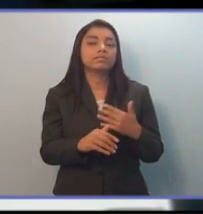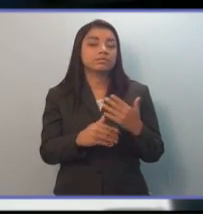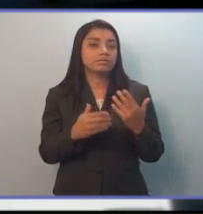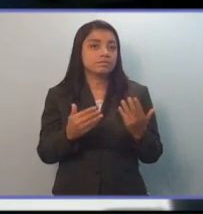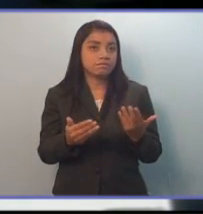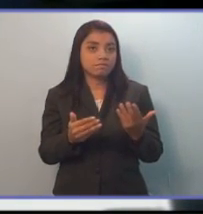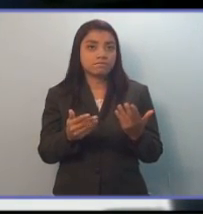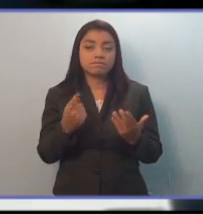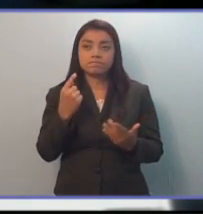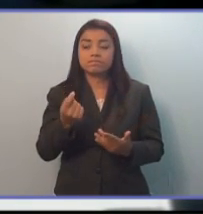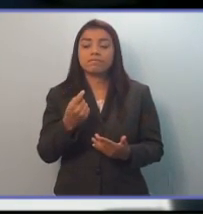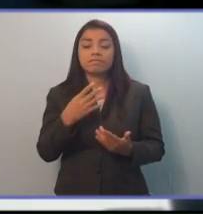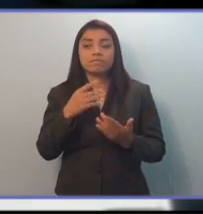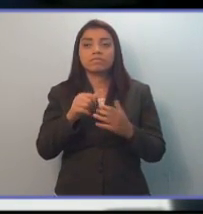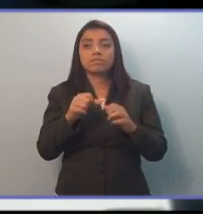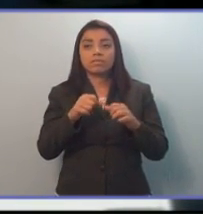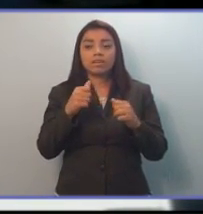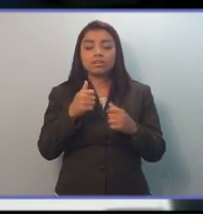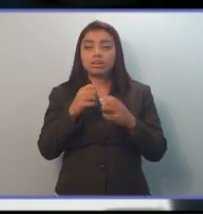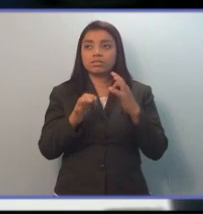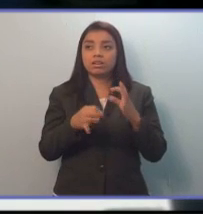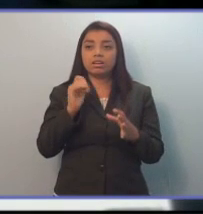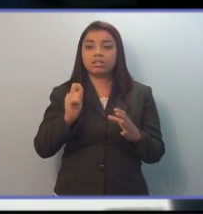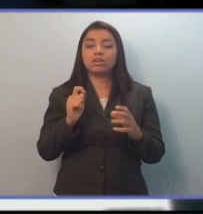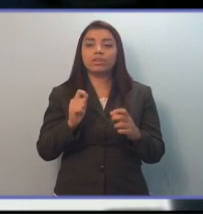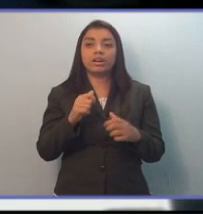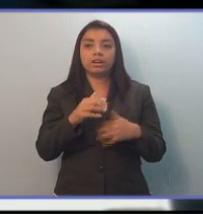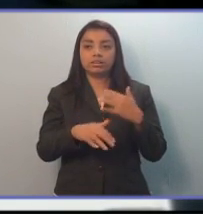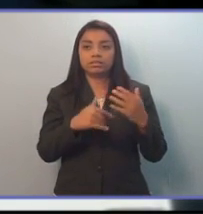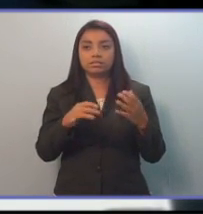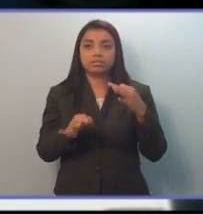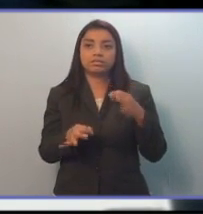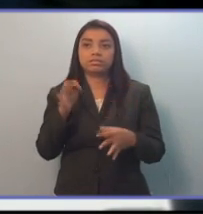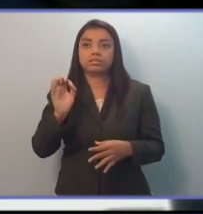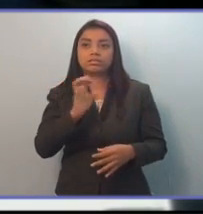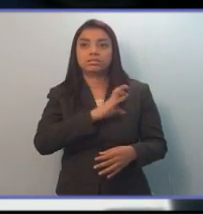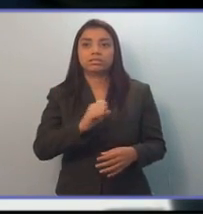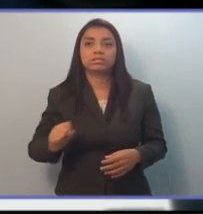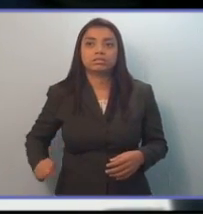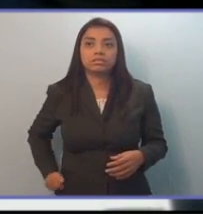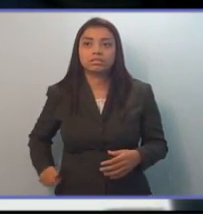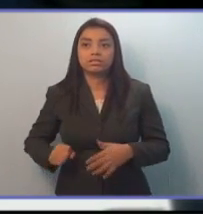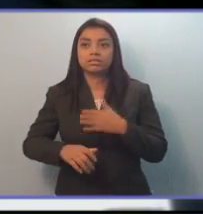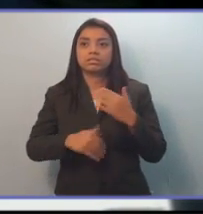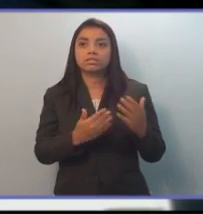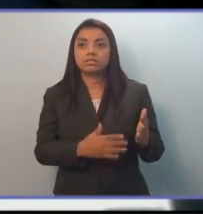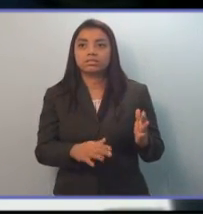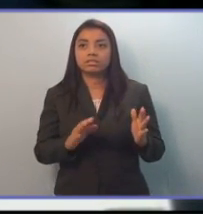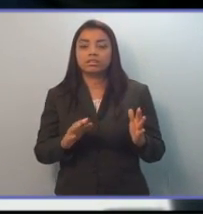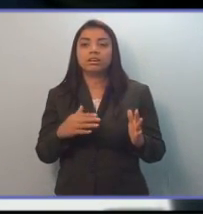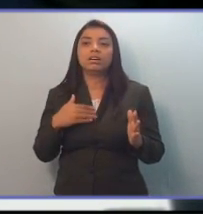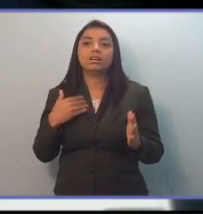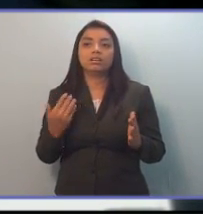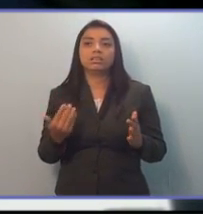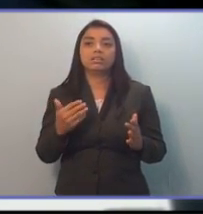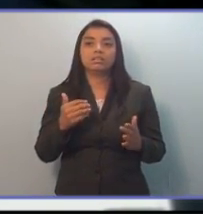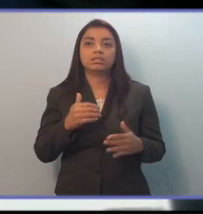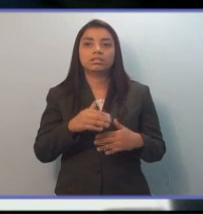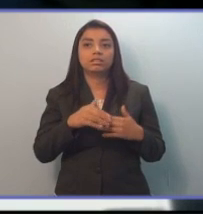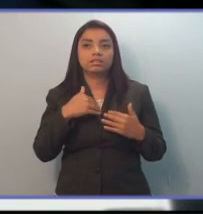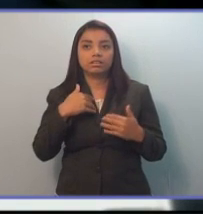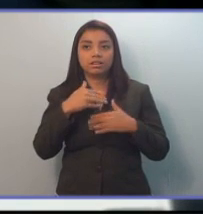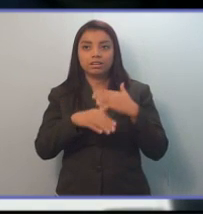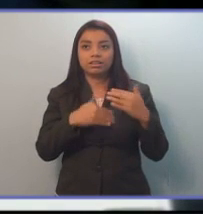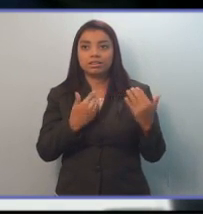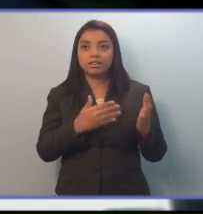me la dirigió la Asociación de Abogados por la Defensa de la Justicia en El Salvador, ASADGES, a través del licenciado Elías